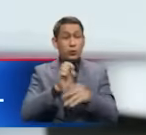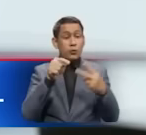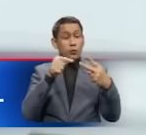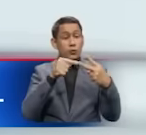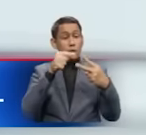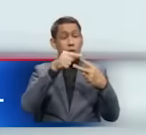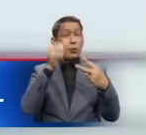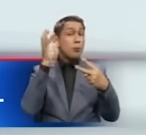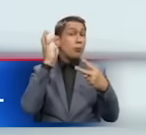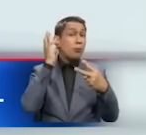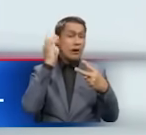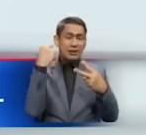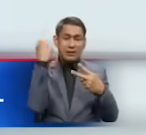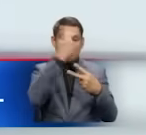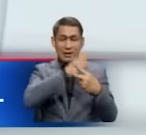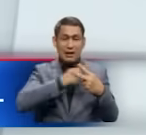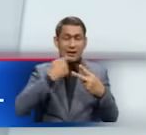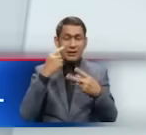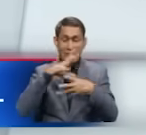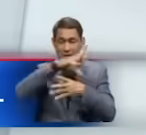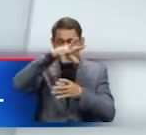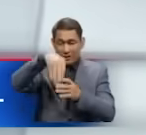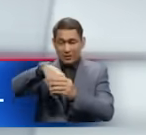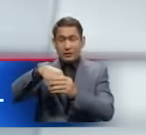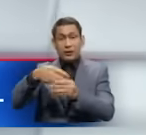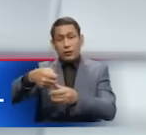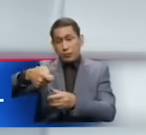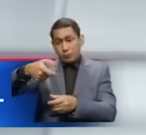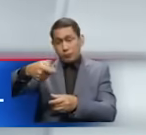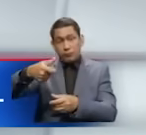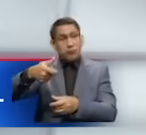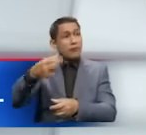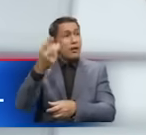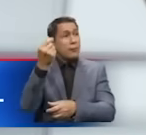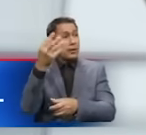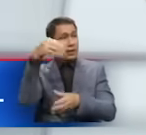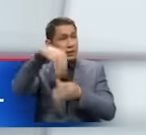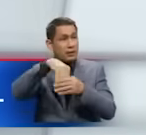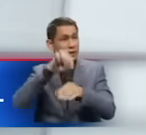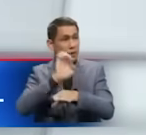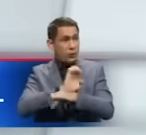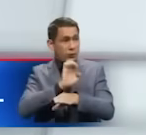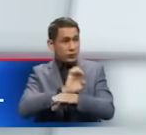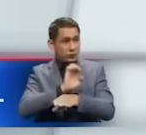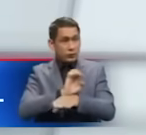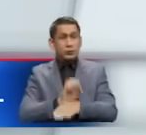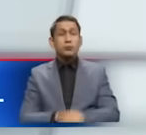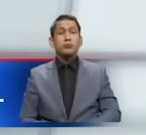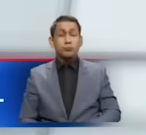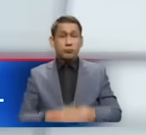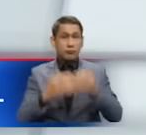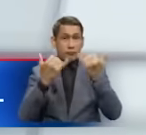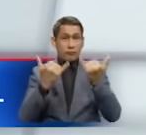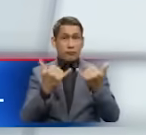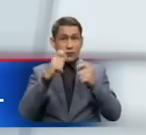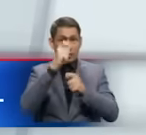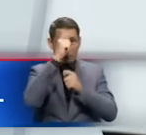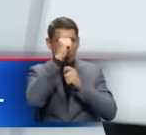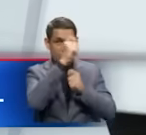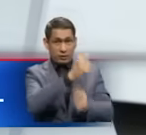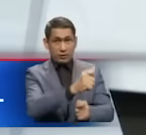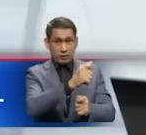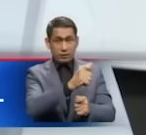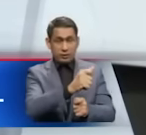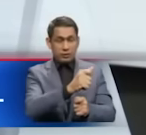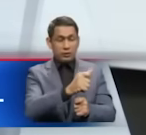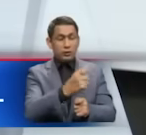aparecen en monedas fraccionarias en el Ecuador. Estamos muy contentos de hacer un justo homenaje y reconocimiento a dos